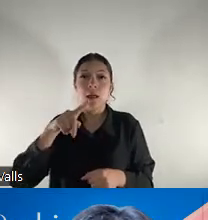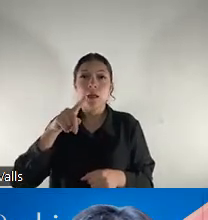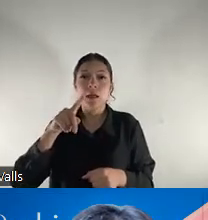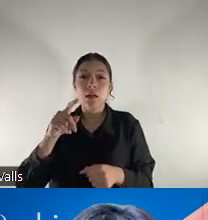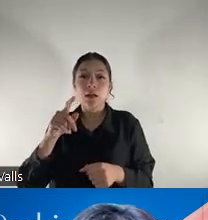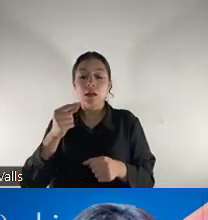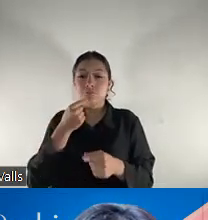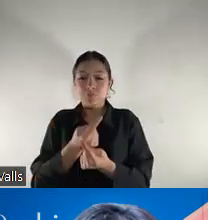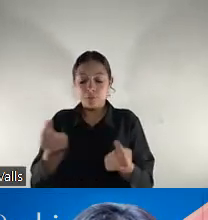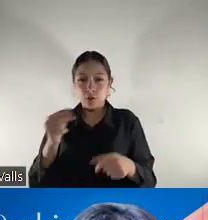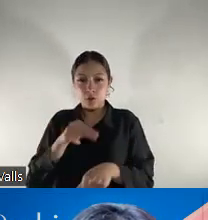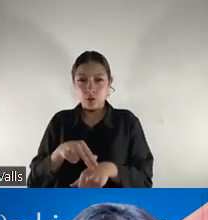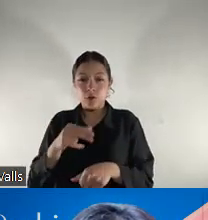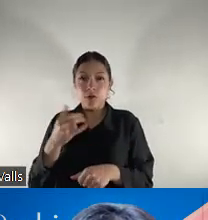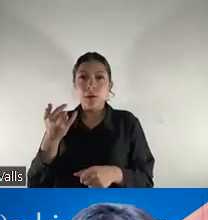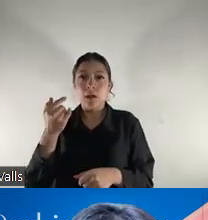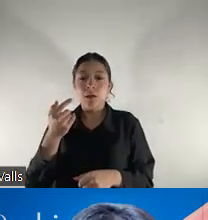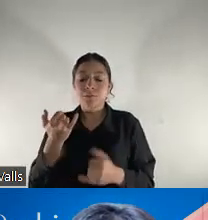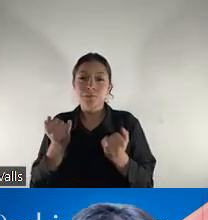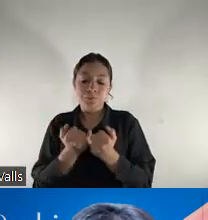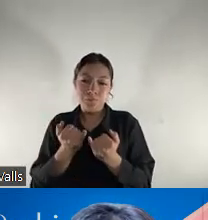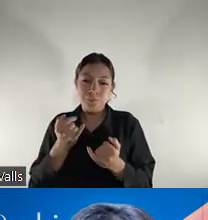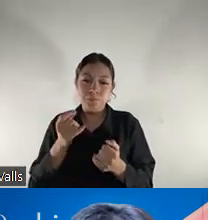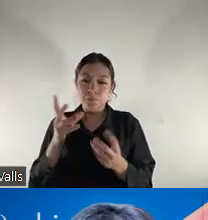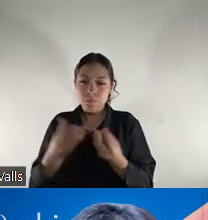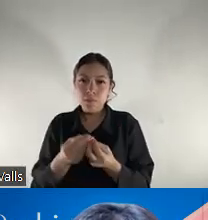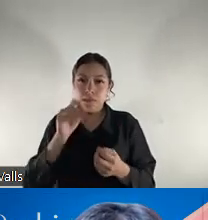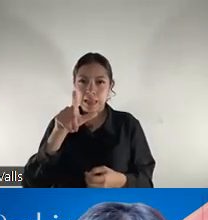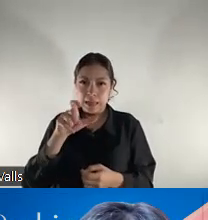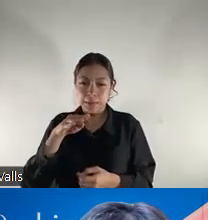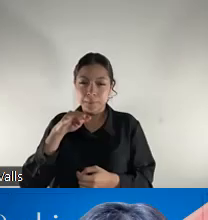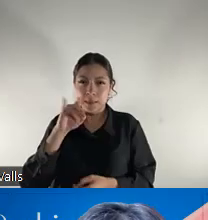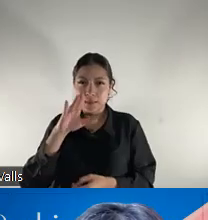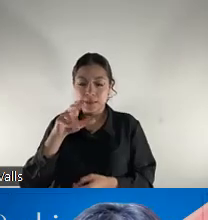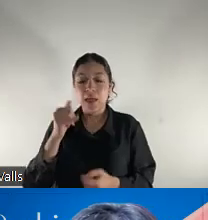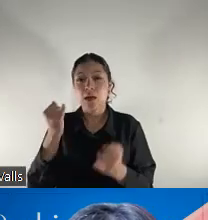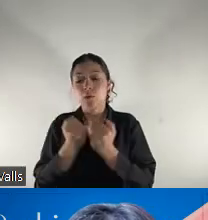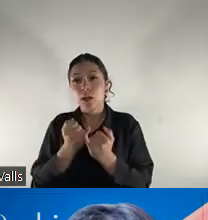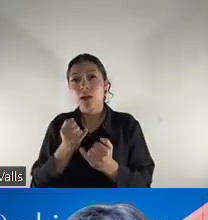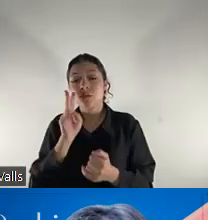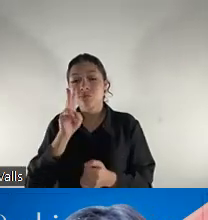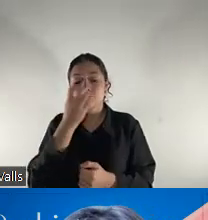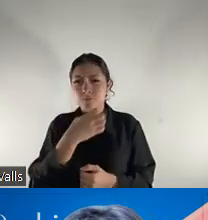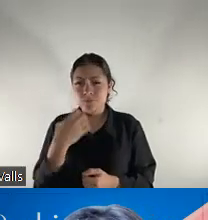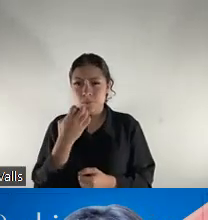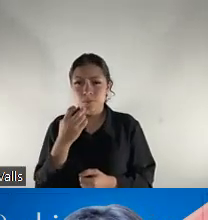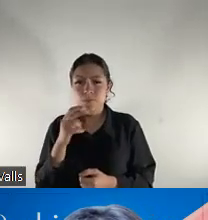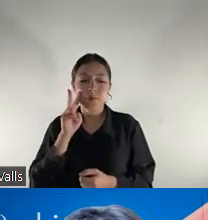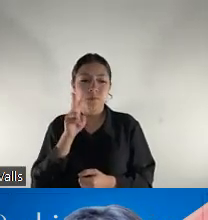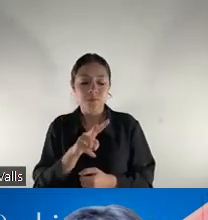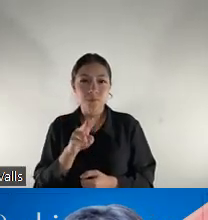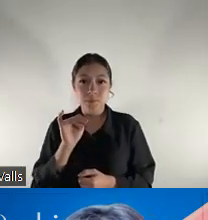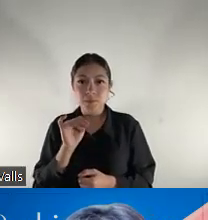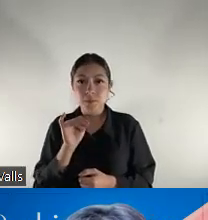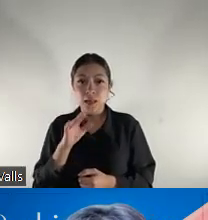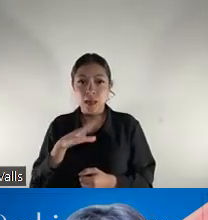de telemedicina. Y se hace una evaluación, si nosotros vemos, ¿no?, en el panorama general,